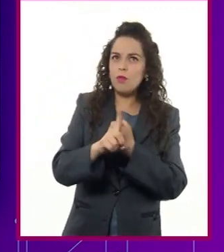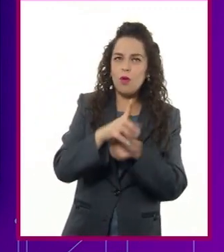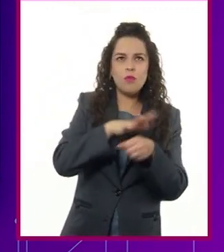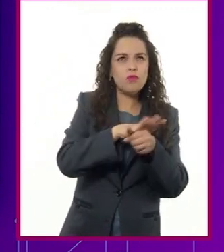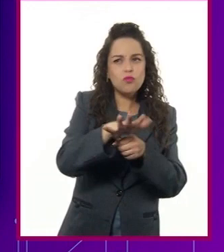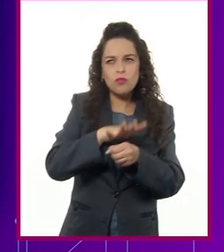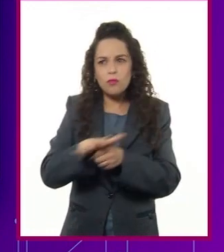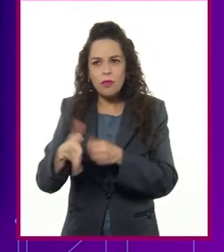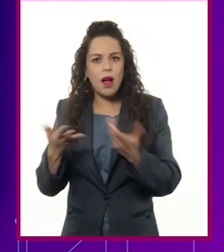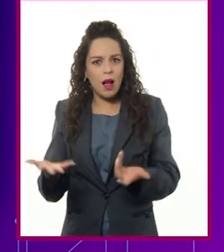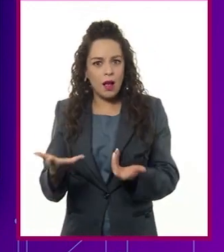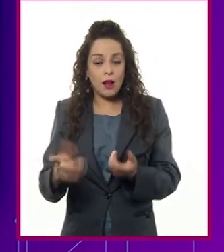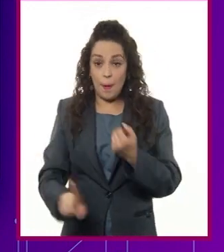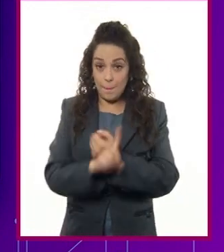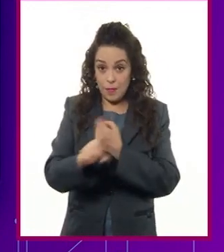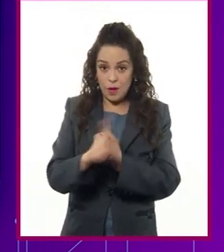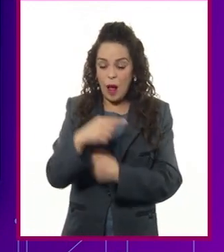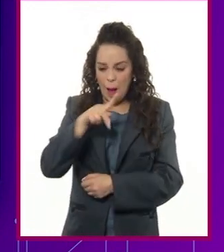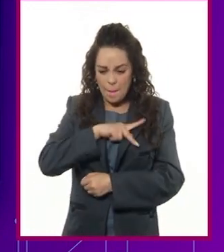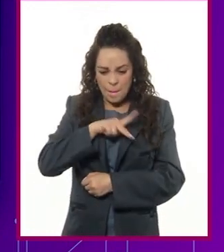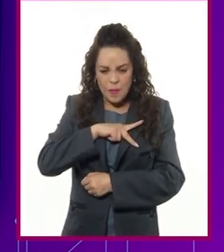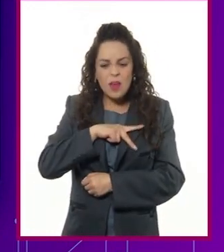sus actitudes ante el conflicto?